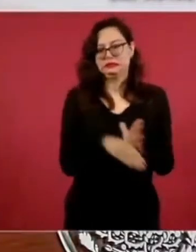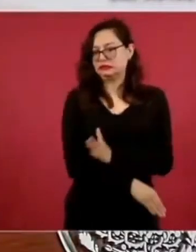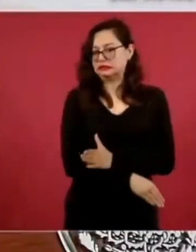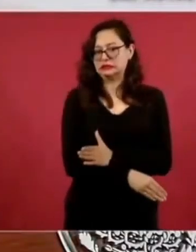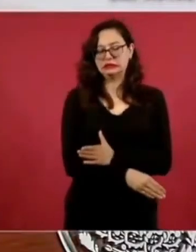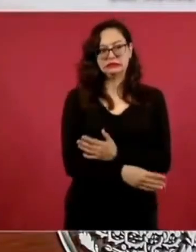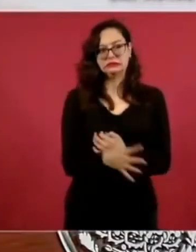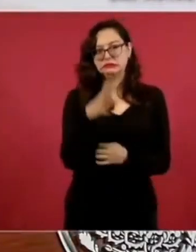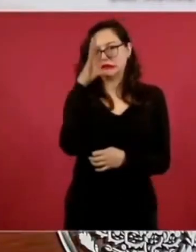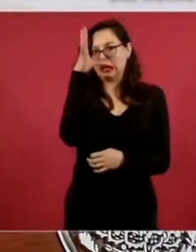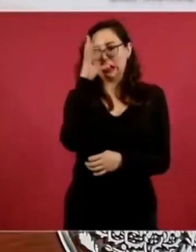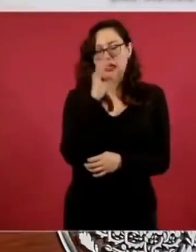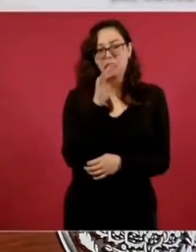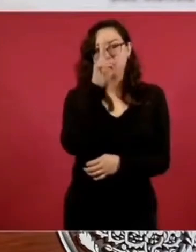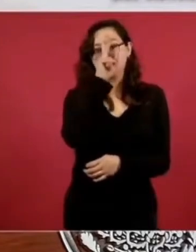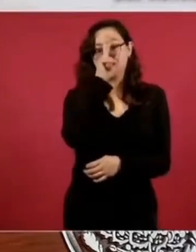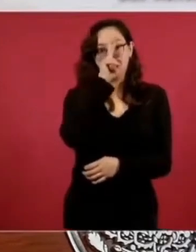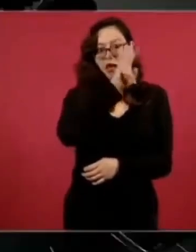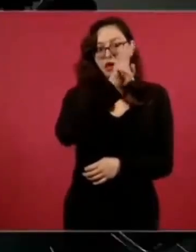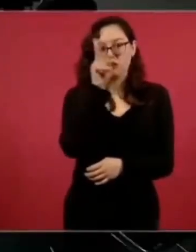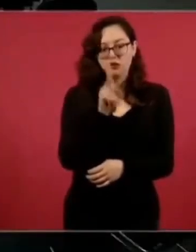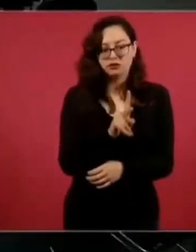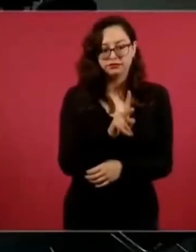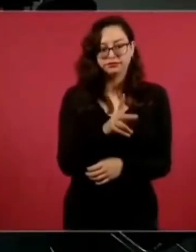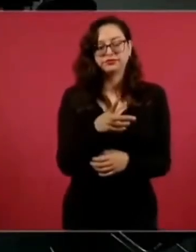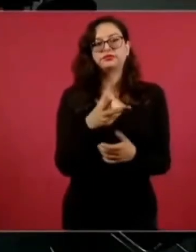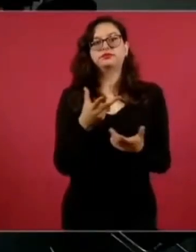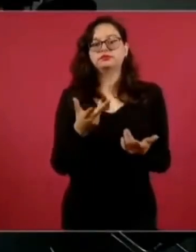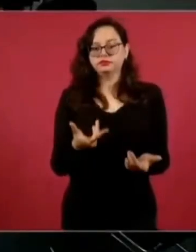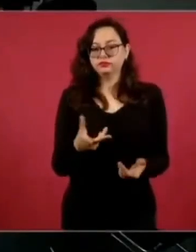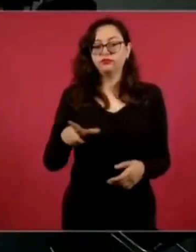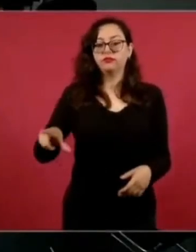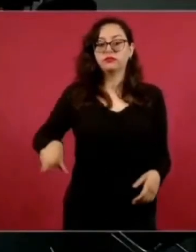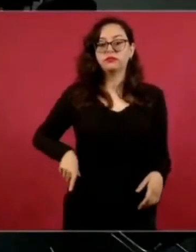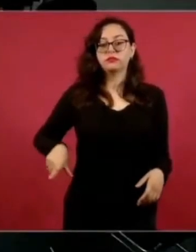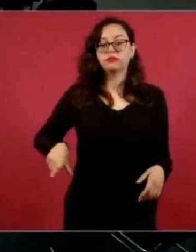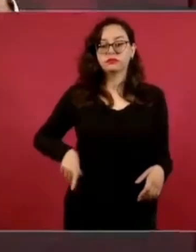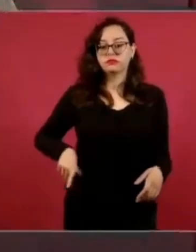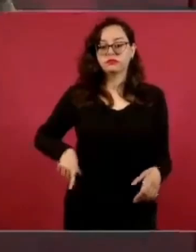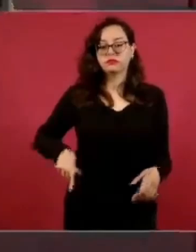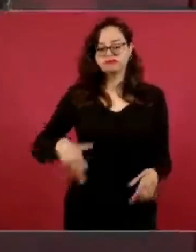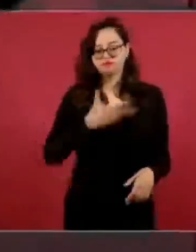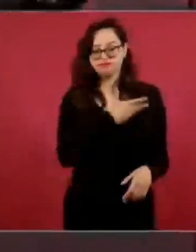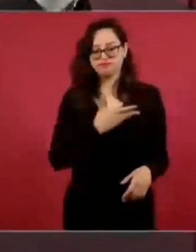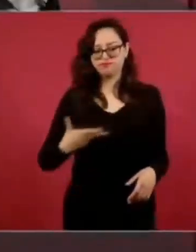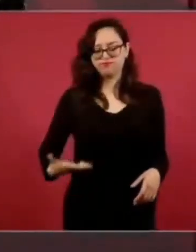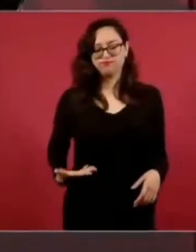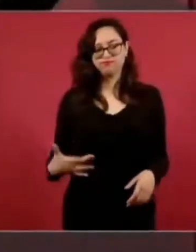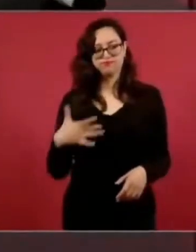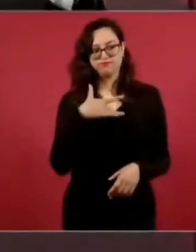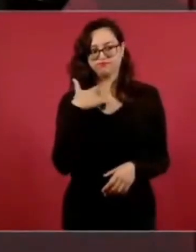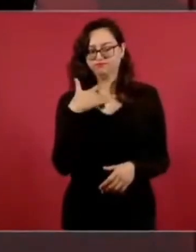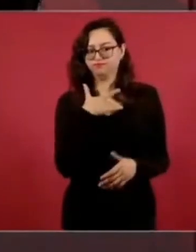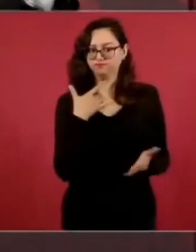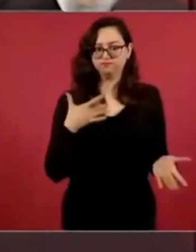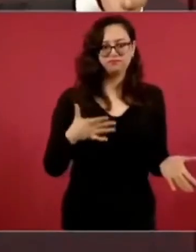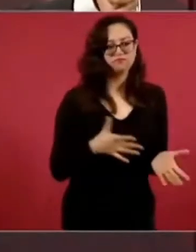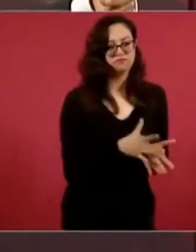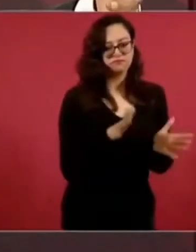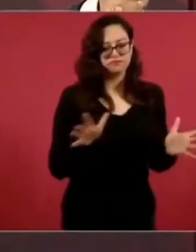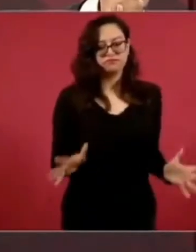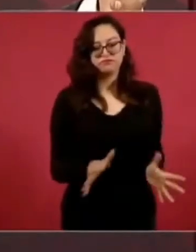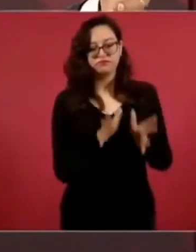decidieron echar a andar un programa para crear unidades médicas rurales en los